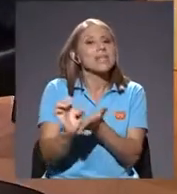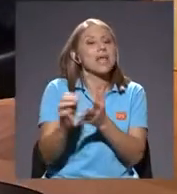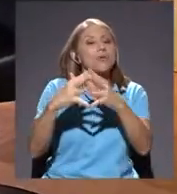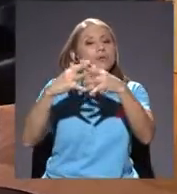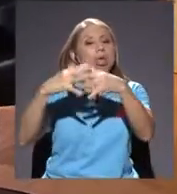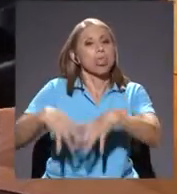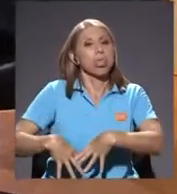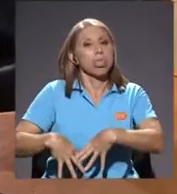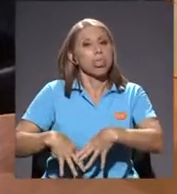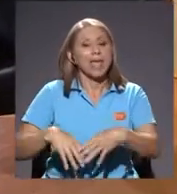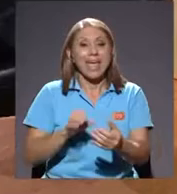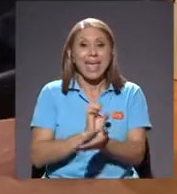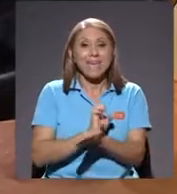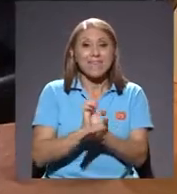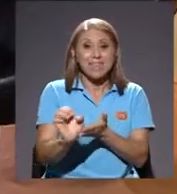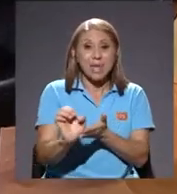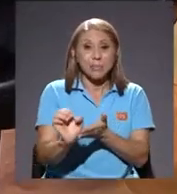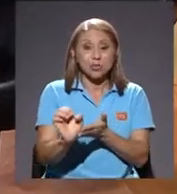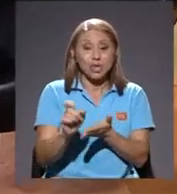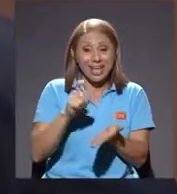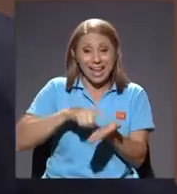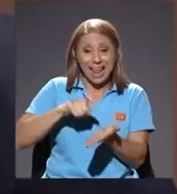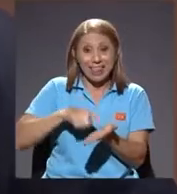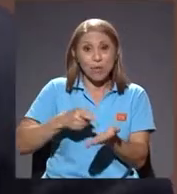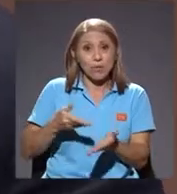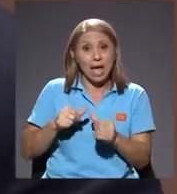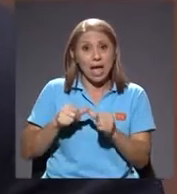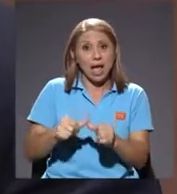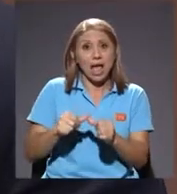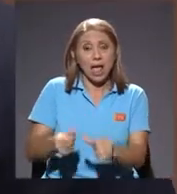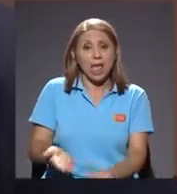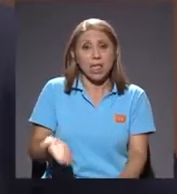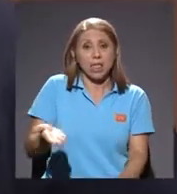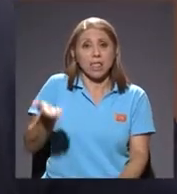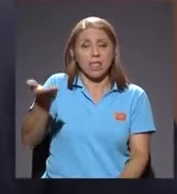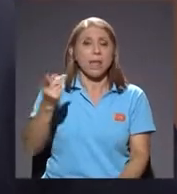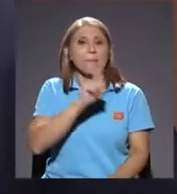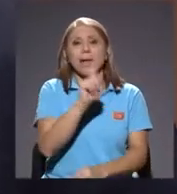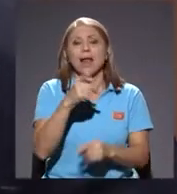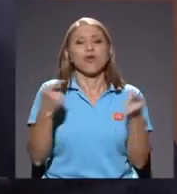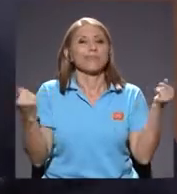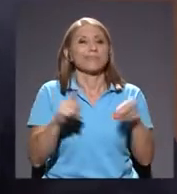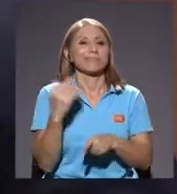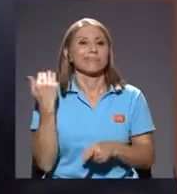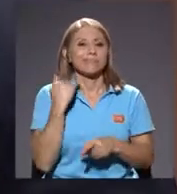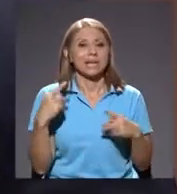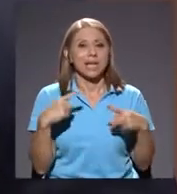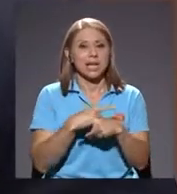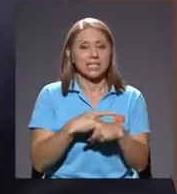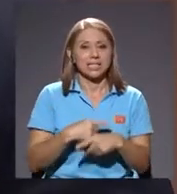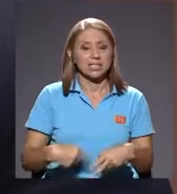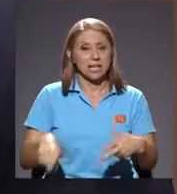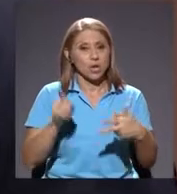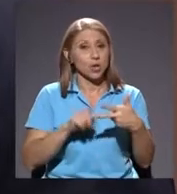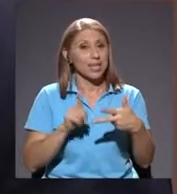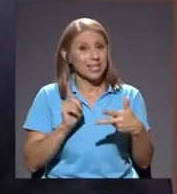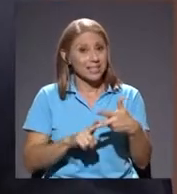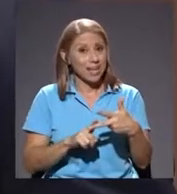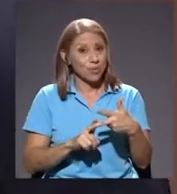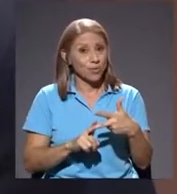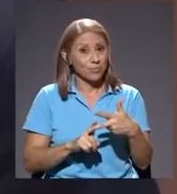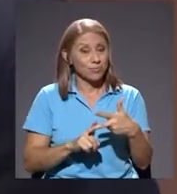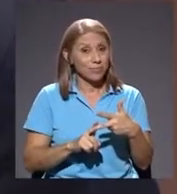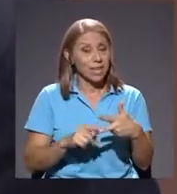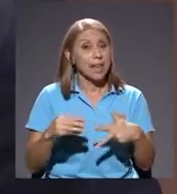que la deuda del gobierno sobrepase ciertos niveles para no caer en crisis y lo tercero es la pregunta focal del